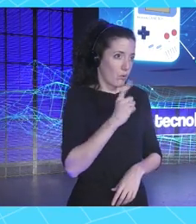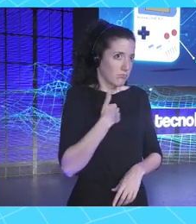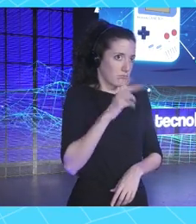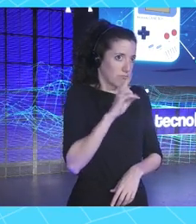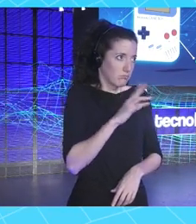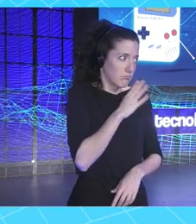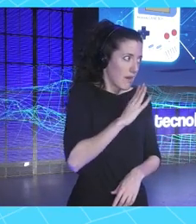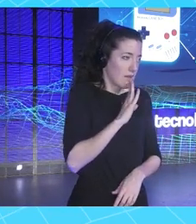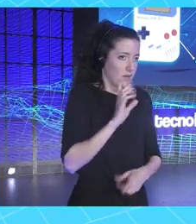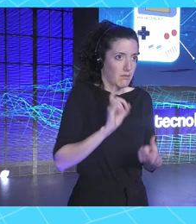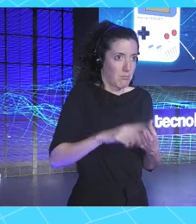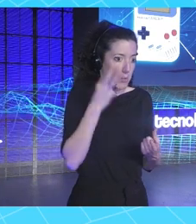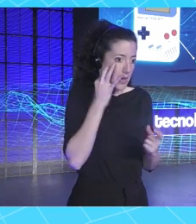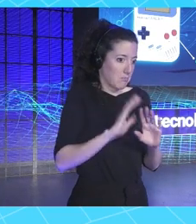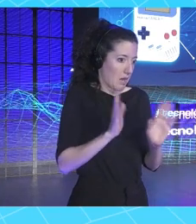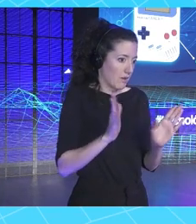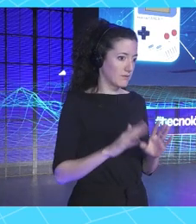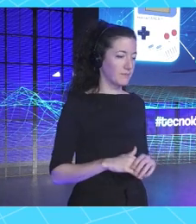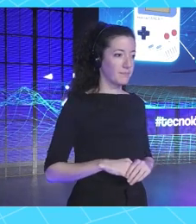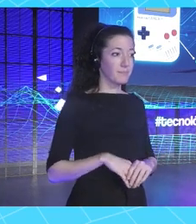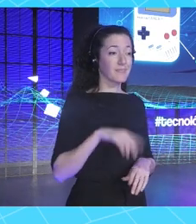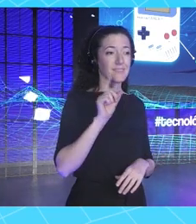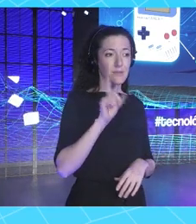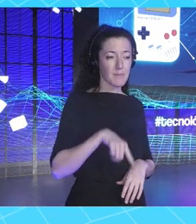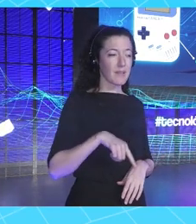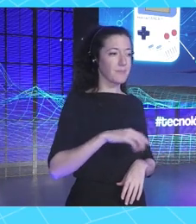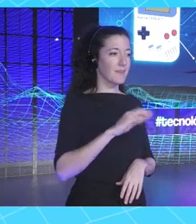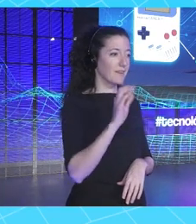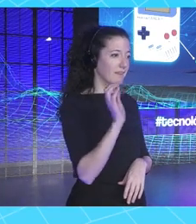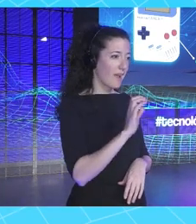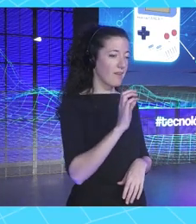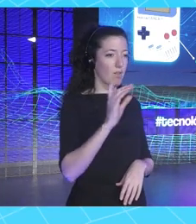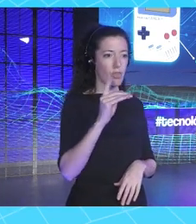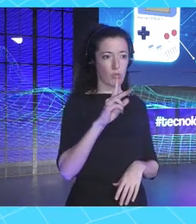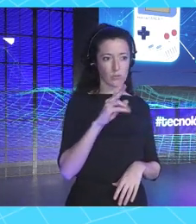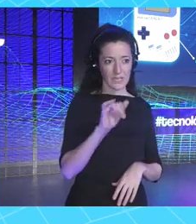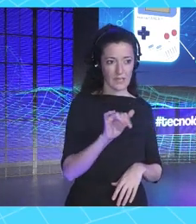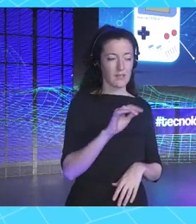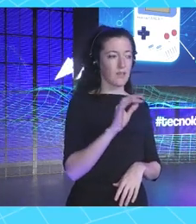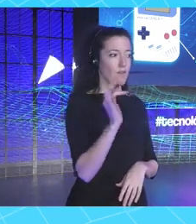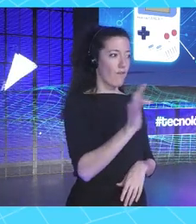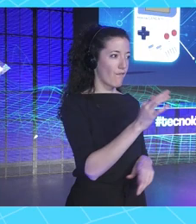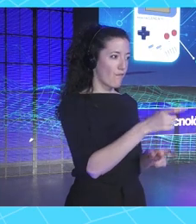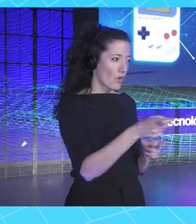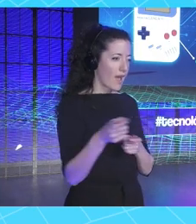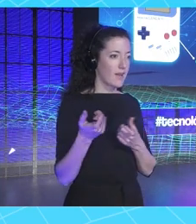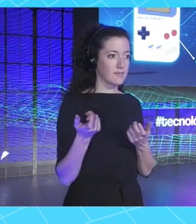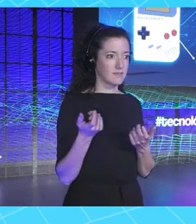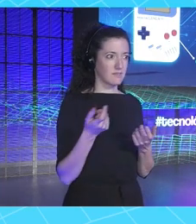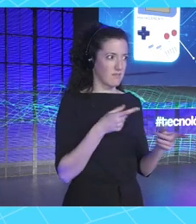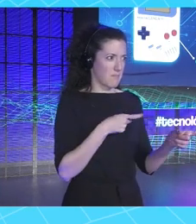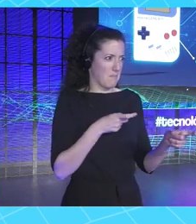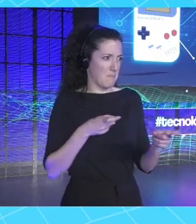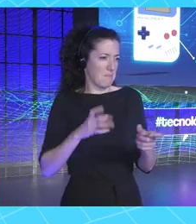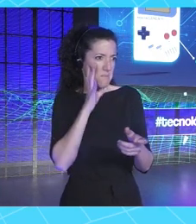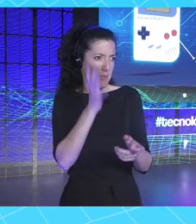todo todo juegos de pistolas el Call of Duty el pubg el pubg el for night todo pero qué les pasa con matar si yo